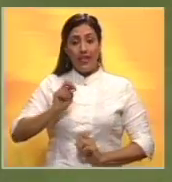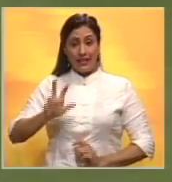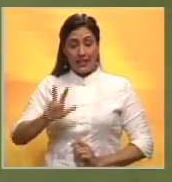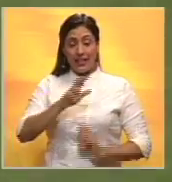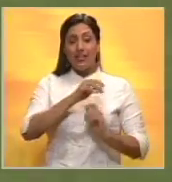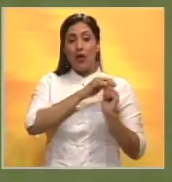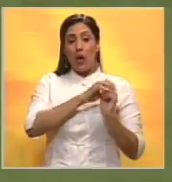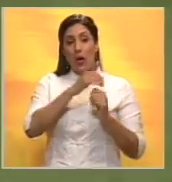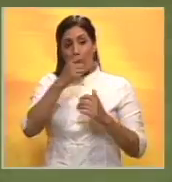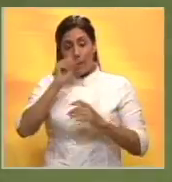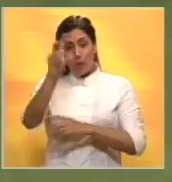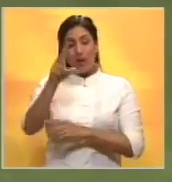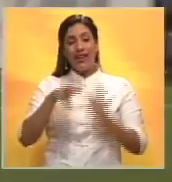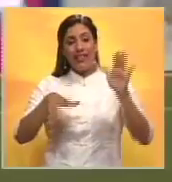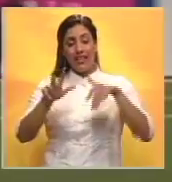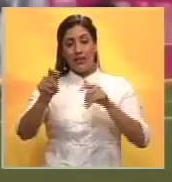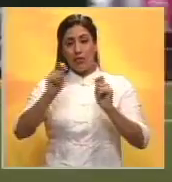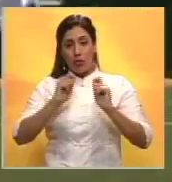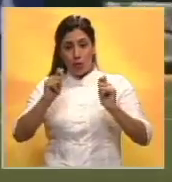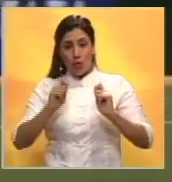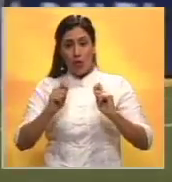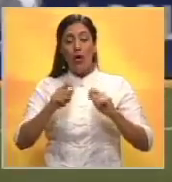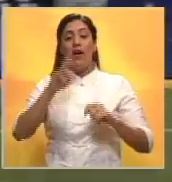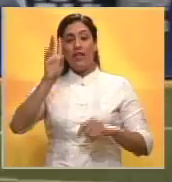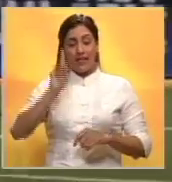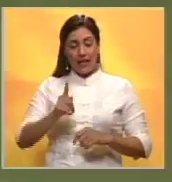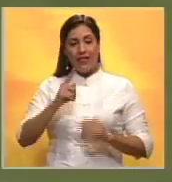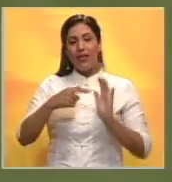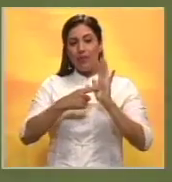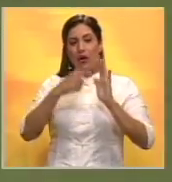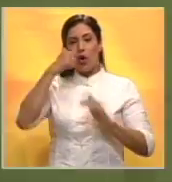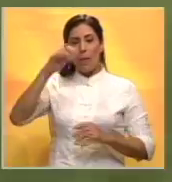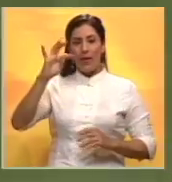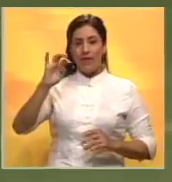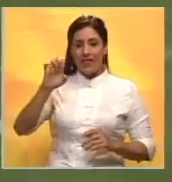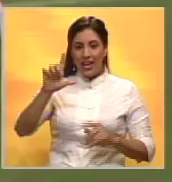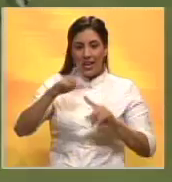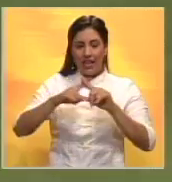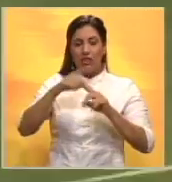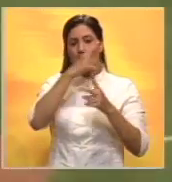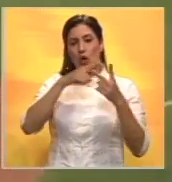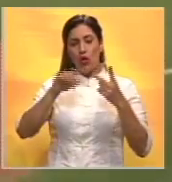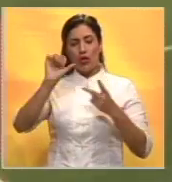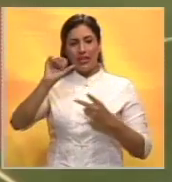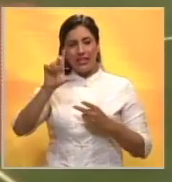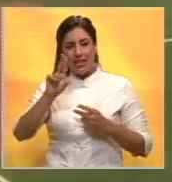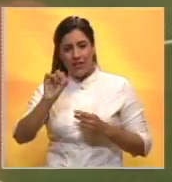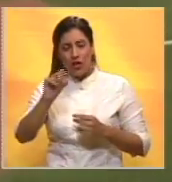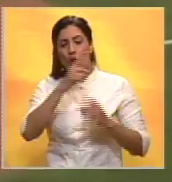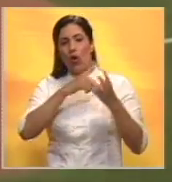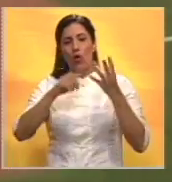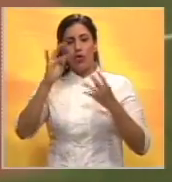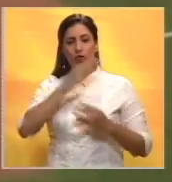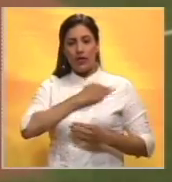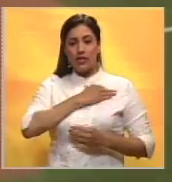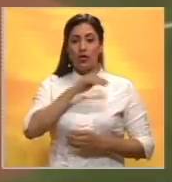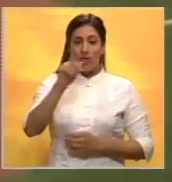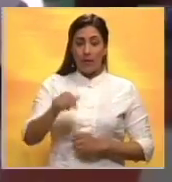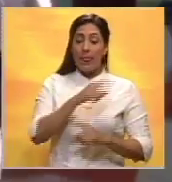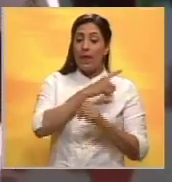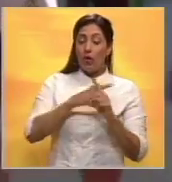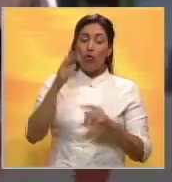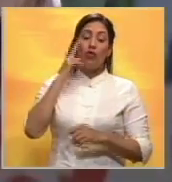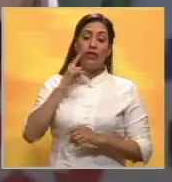lanzadores 13 titulares y 10 designados destaca la convocatoria de Félix Hernández Silvino bracho Martín Pérez y Francisco Rodríguez la